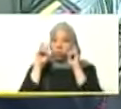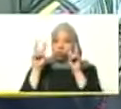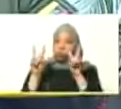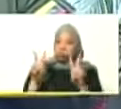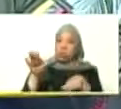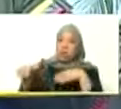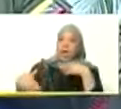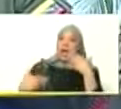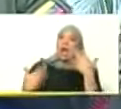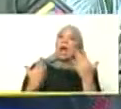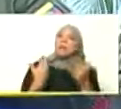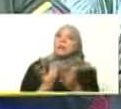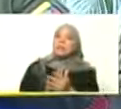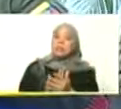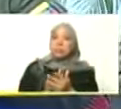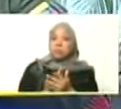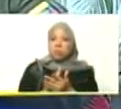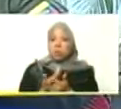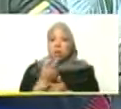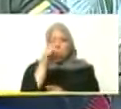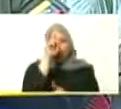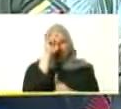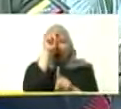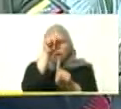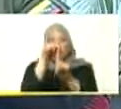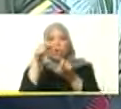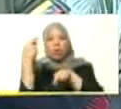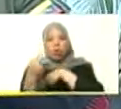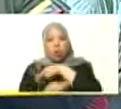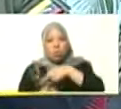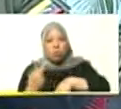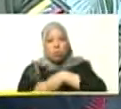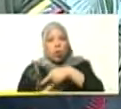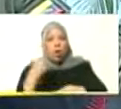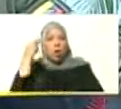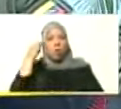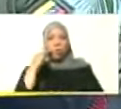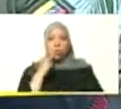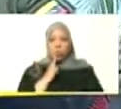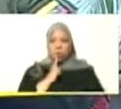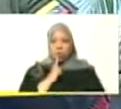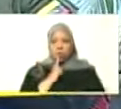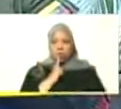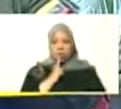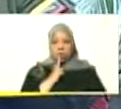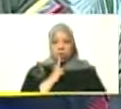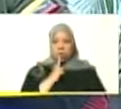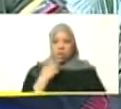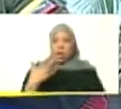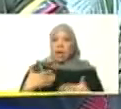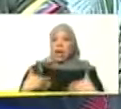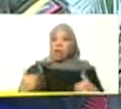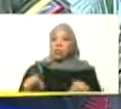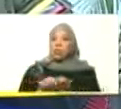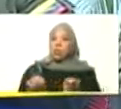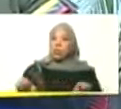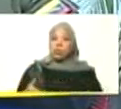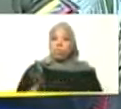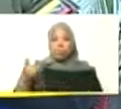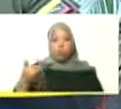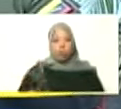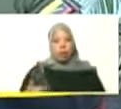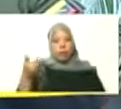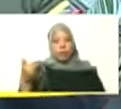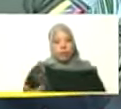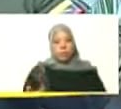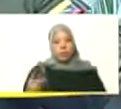hasta dónde alcanzó el alcance de la revolución bolivariana en estos dos portaestandartes que usted ha nombrado, la salud y la educación. Vemos